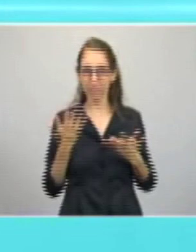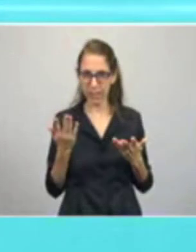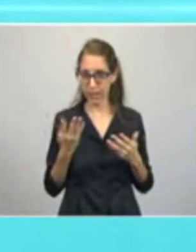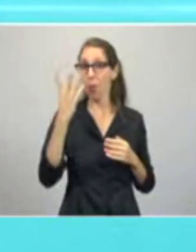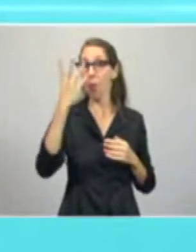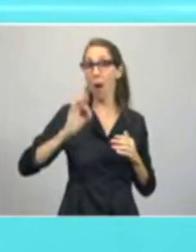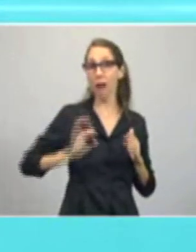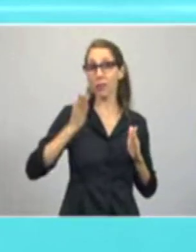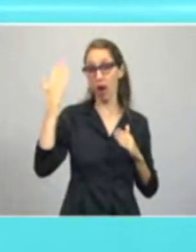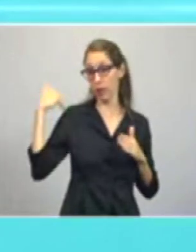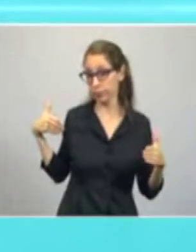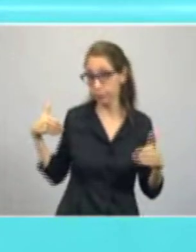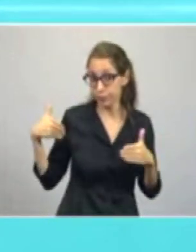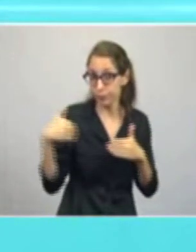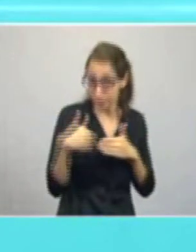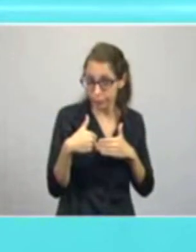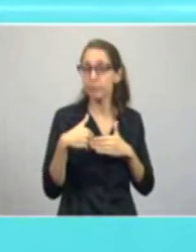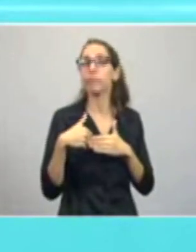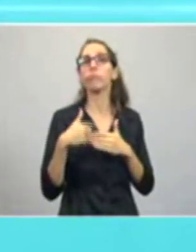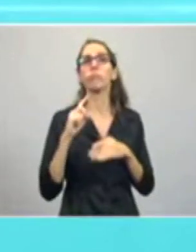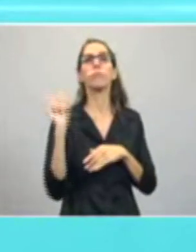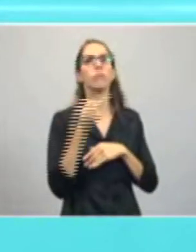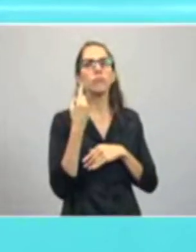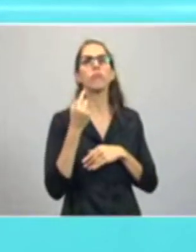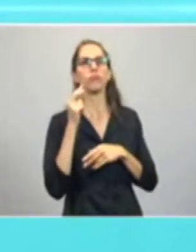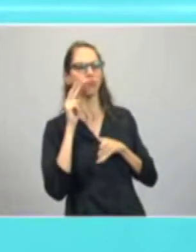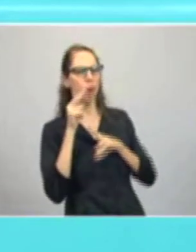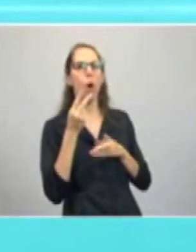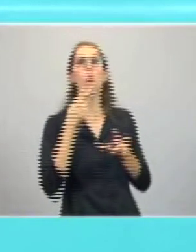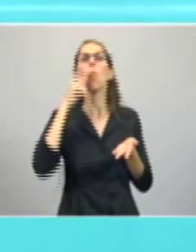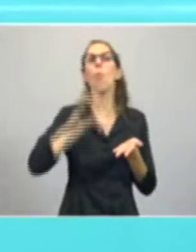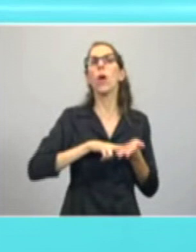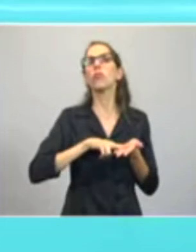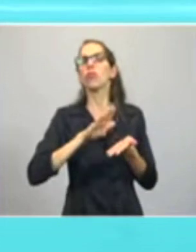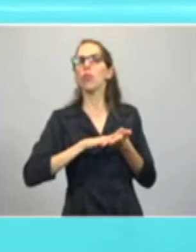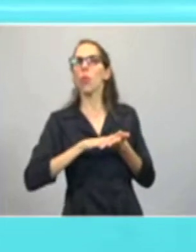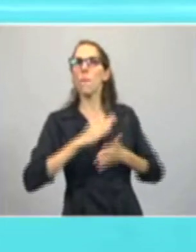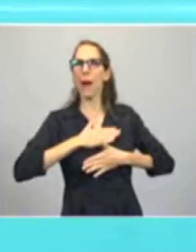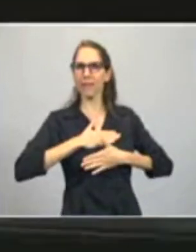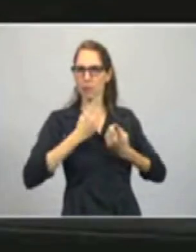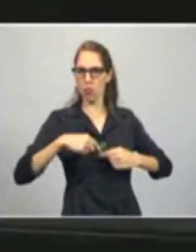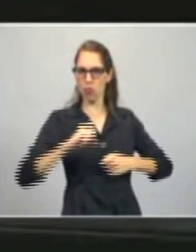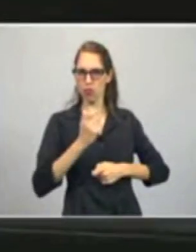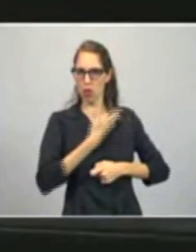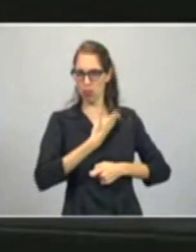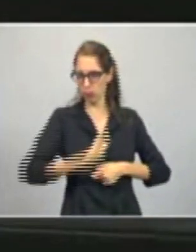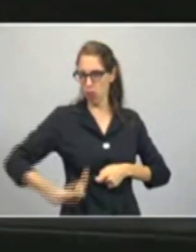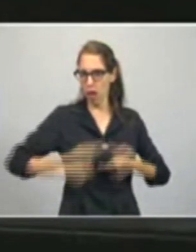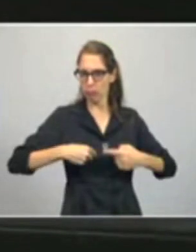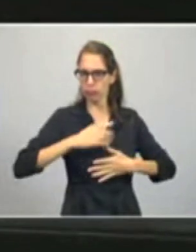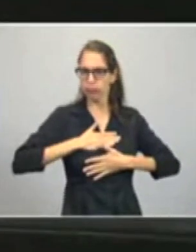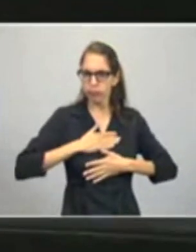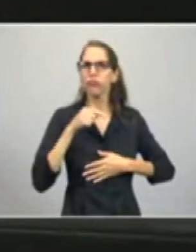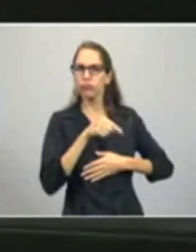Estamos escuchando al gobernador de la provincia de Buenos Aires, Axel Kicillof, una apretadísima síntesis de lo que acaba de